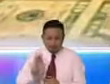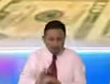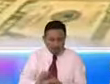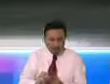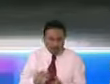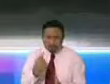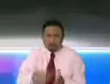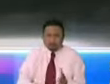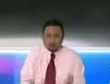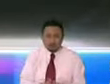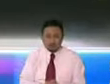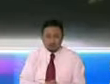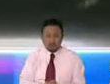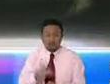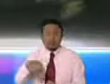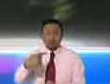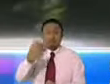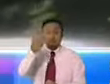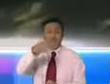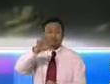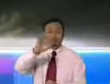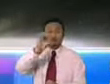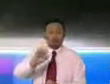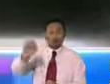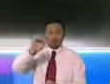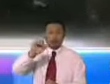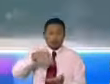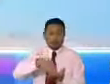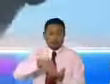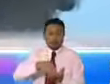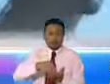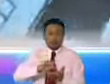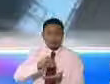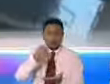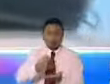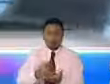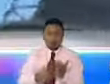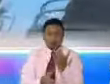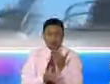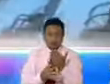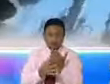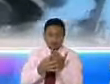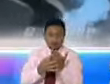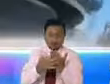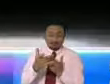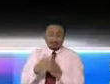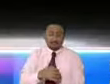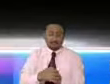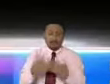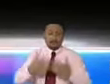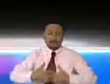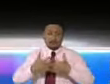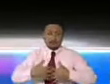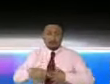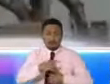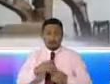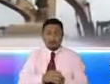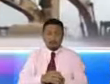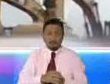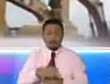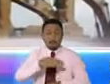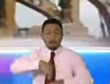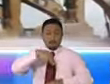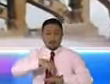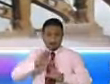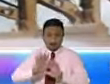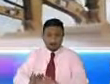existan. Por ello, el próximo 19 de octubre, los miembros de la Junta de Accionistas de la empresa pública Refinería del Pacífico Eloy Alfaro, ubicado en la provincia de Manabí,